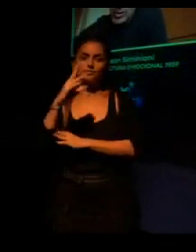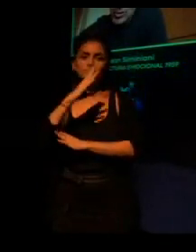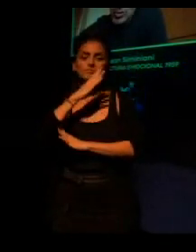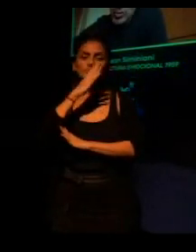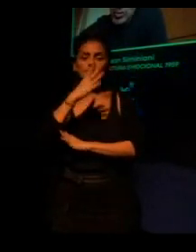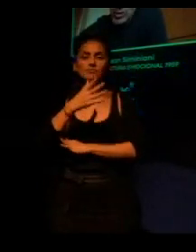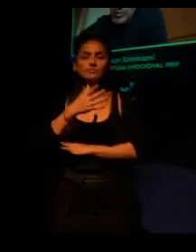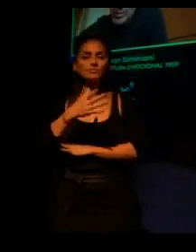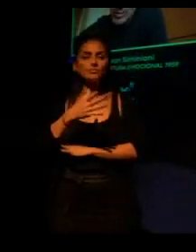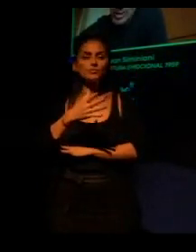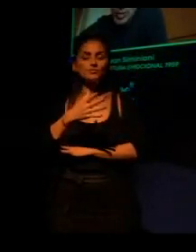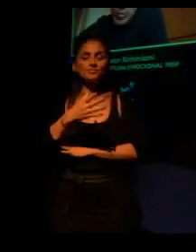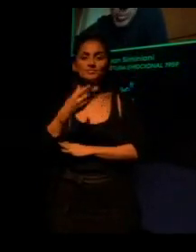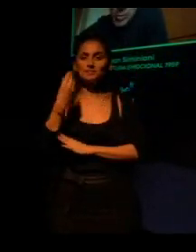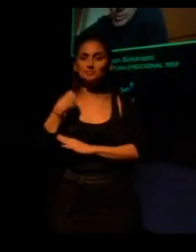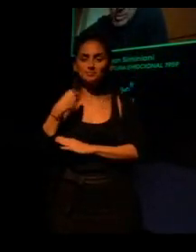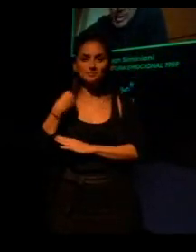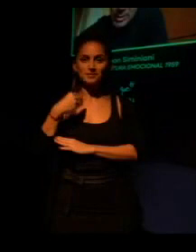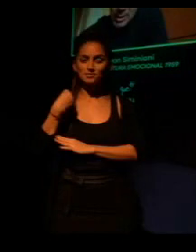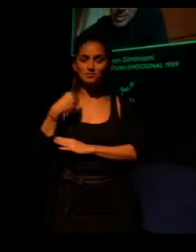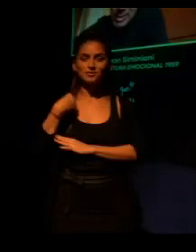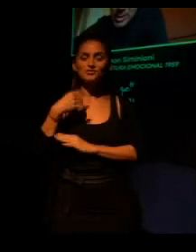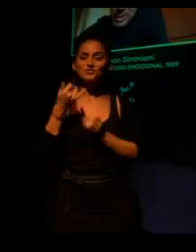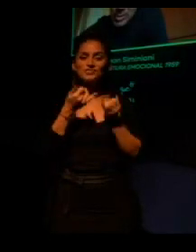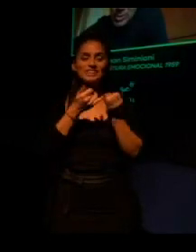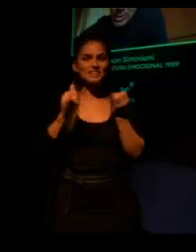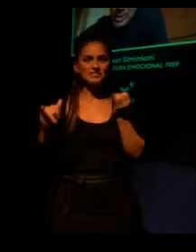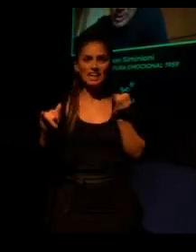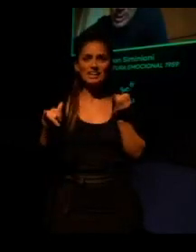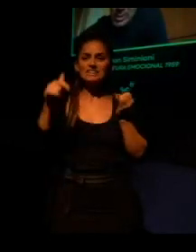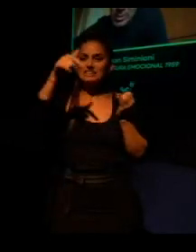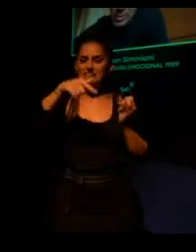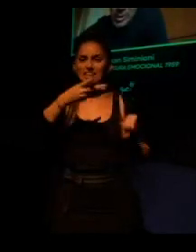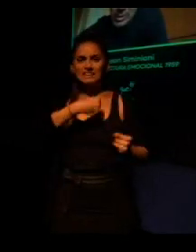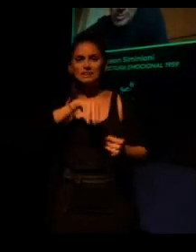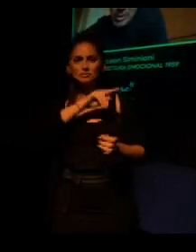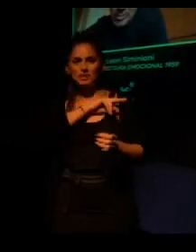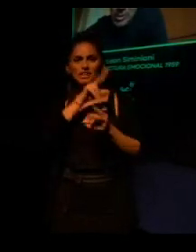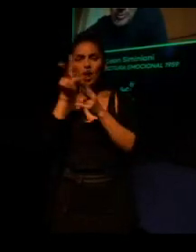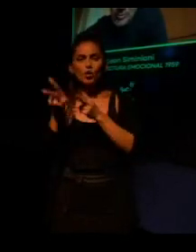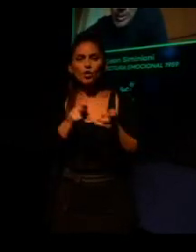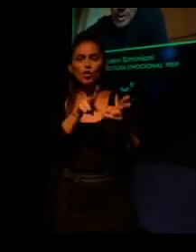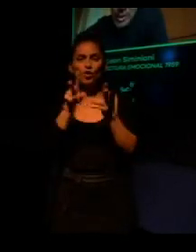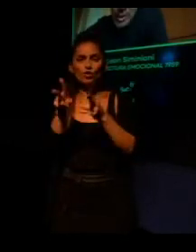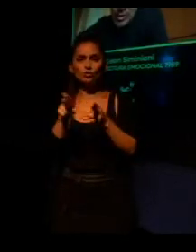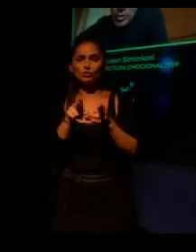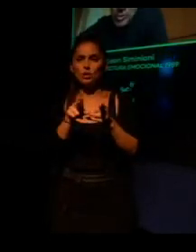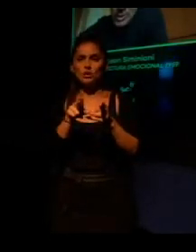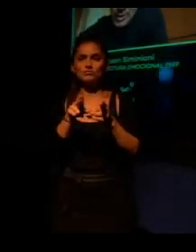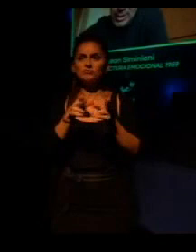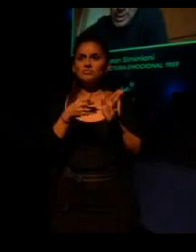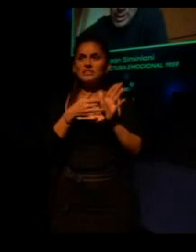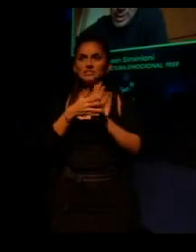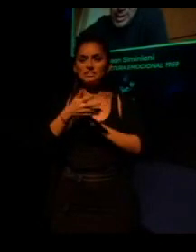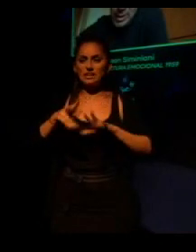es uno de los festivales, de los muy pocos festivales en España de cortometrajes en los que desde el principio los